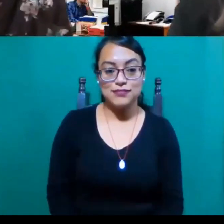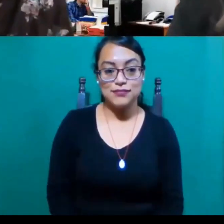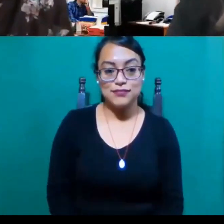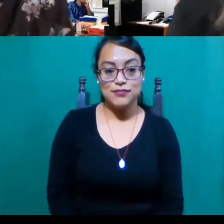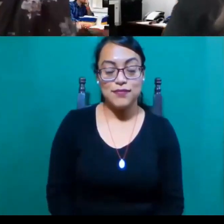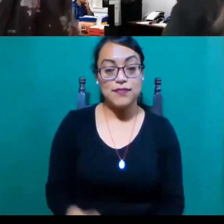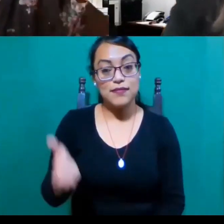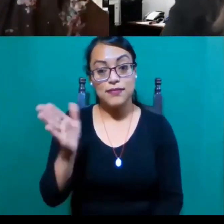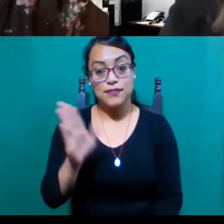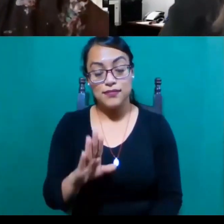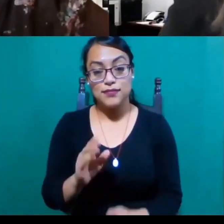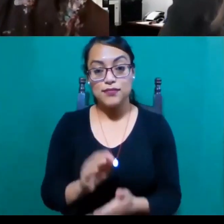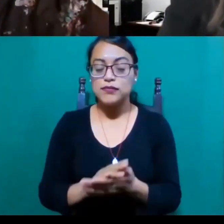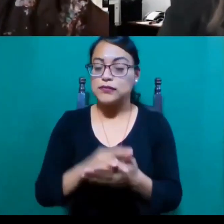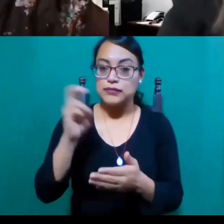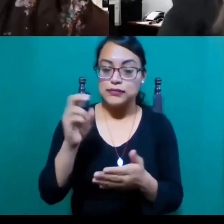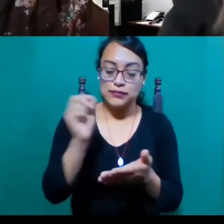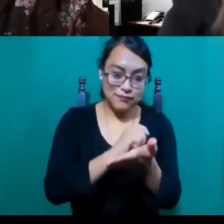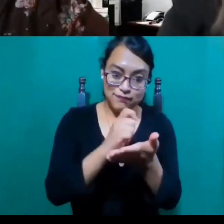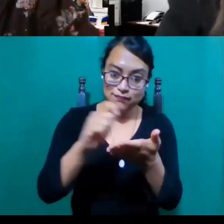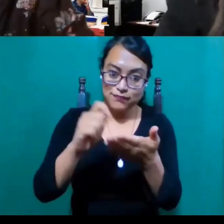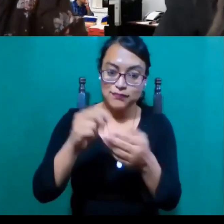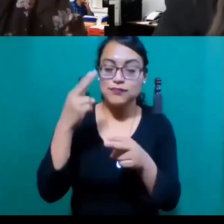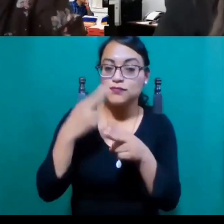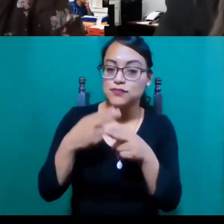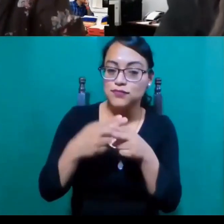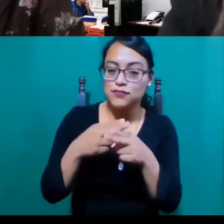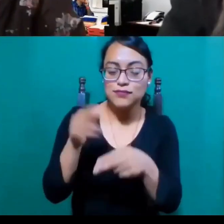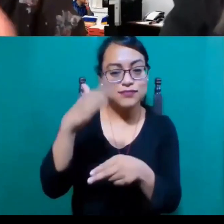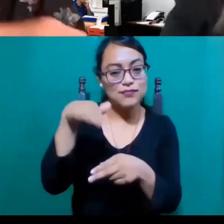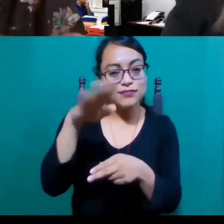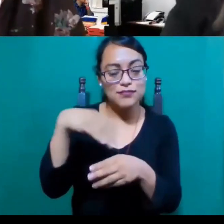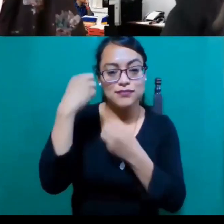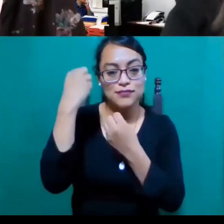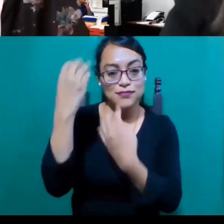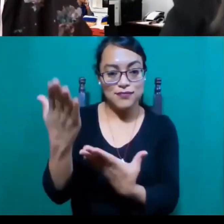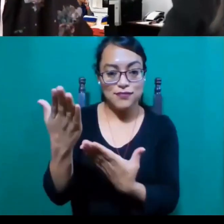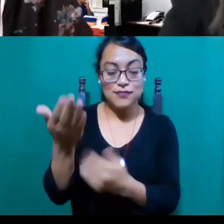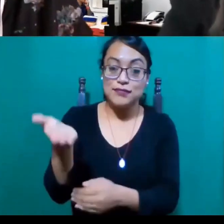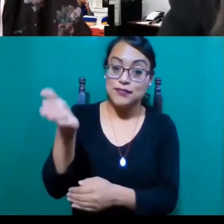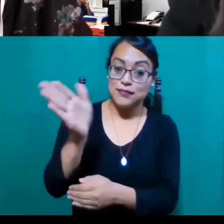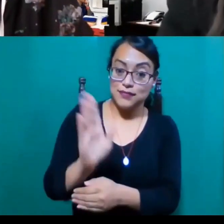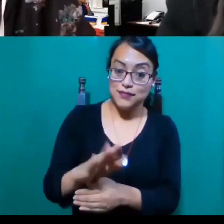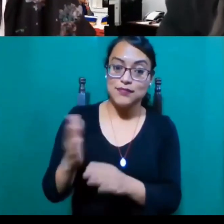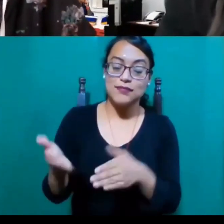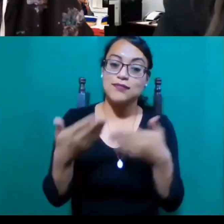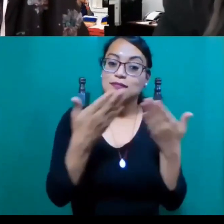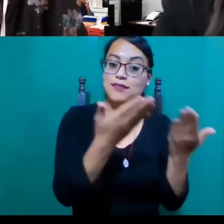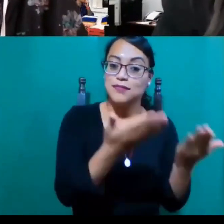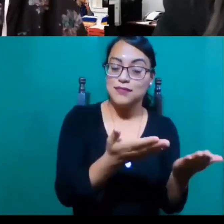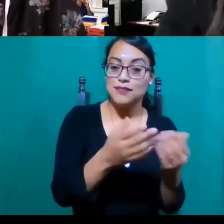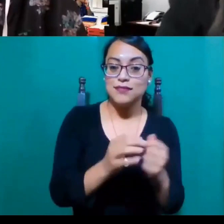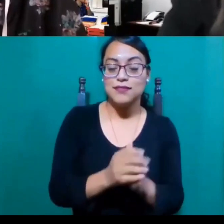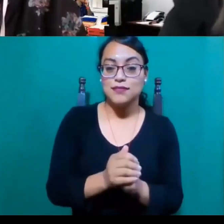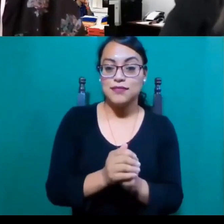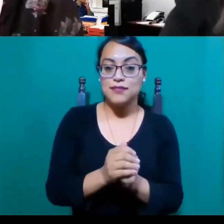Para que lo llene con sus datos que le solicitan ahí y me lo entrega con el diploma